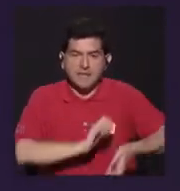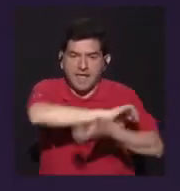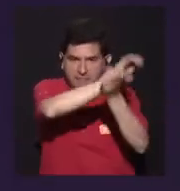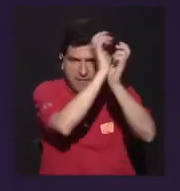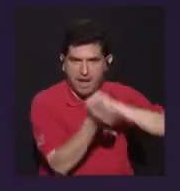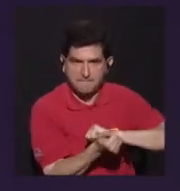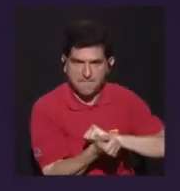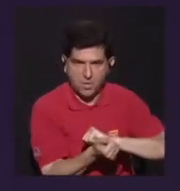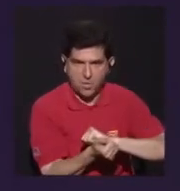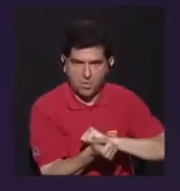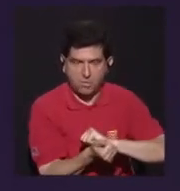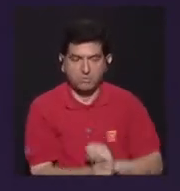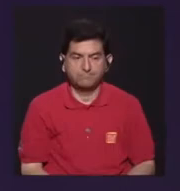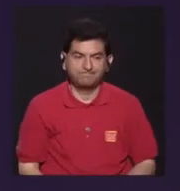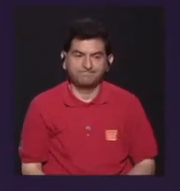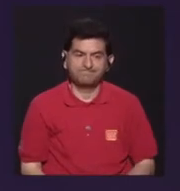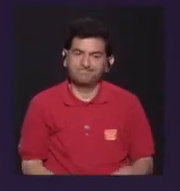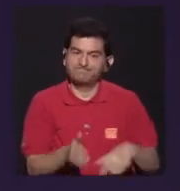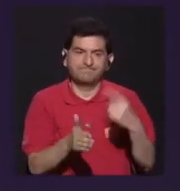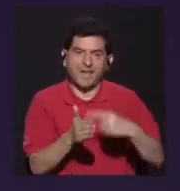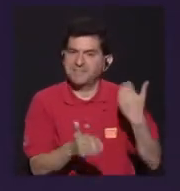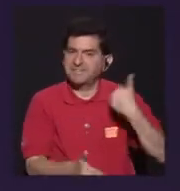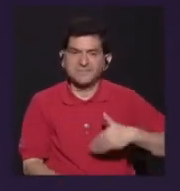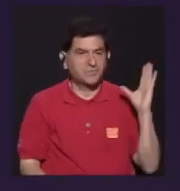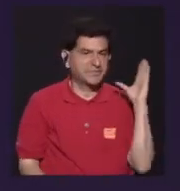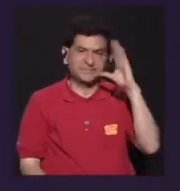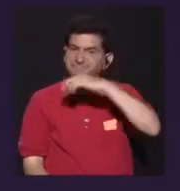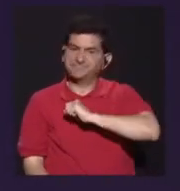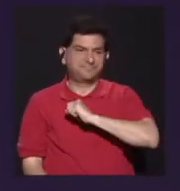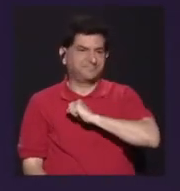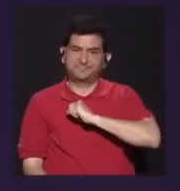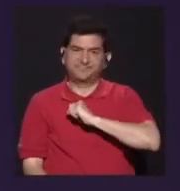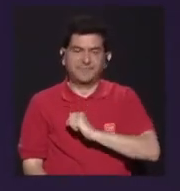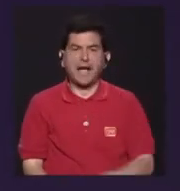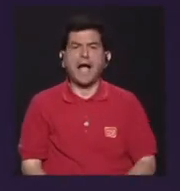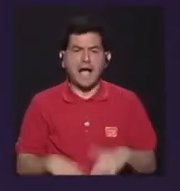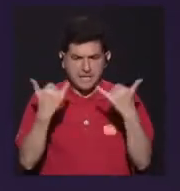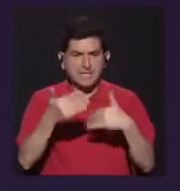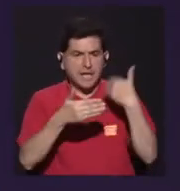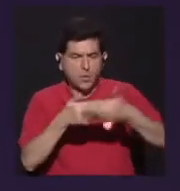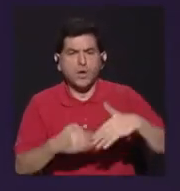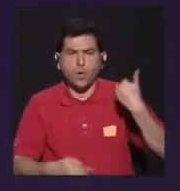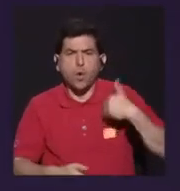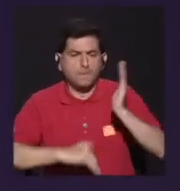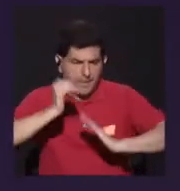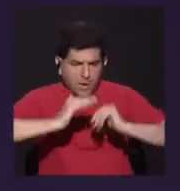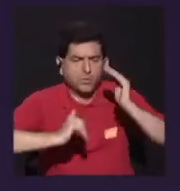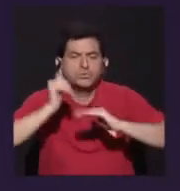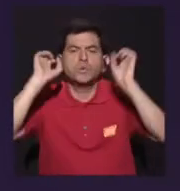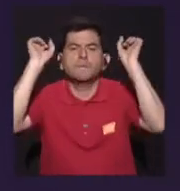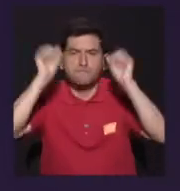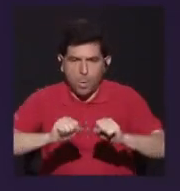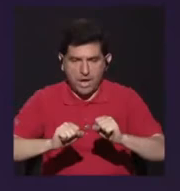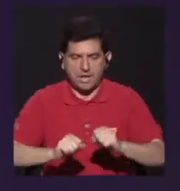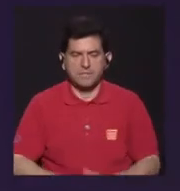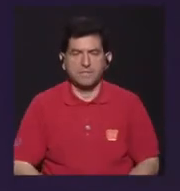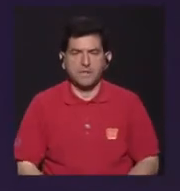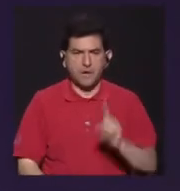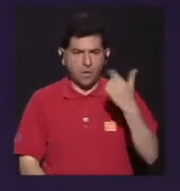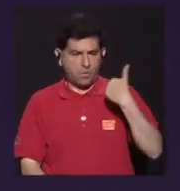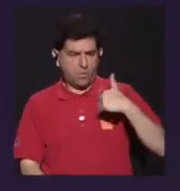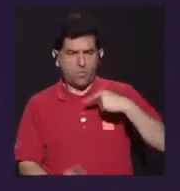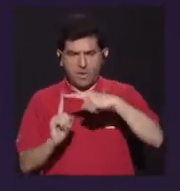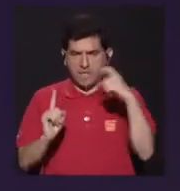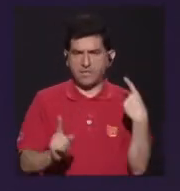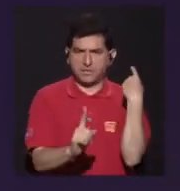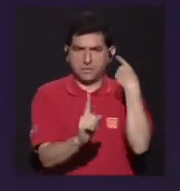cambio, cosa que muchos hombres no perciben, es donde un hombre podría construir ¿verdad? Una masculinidad desde